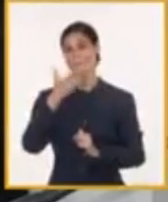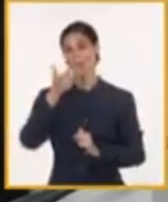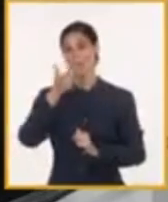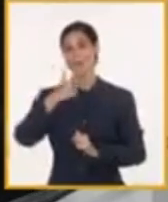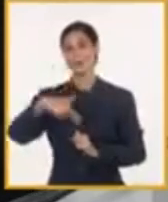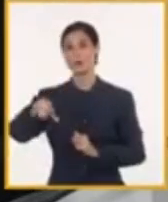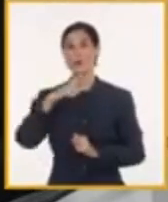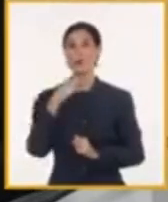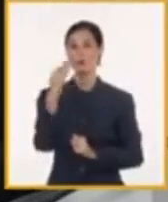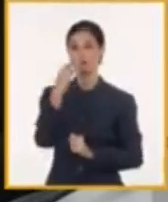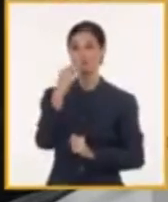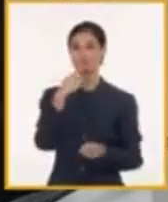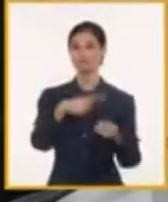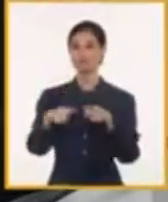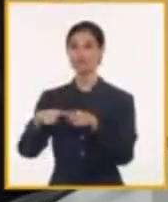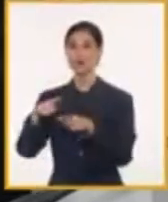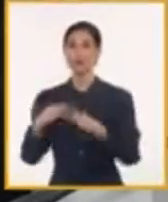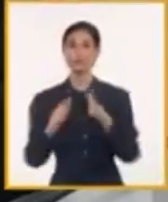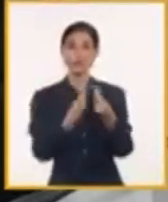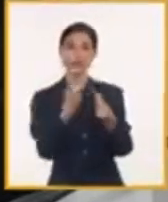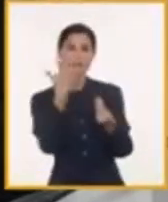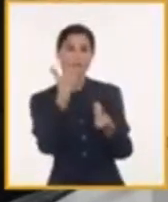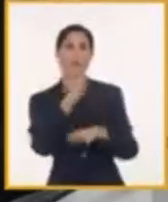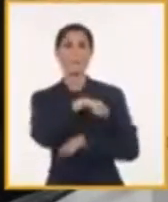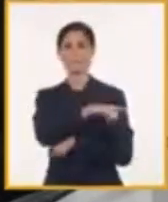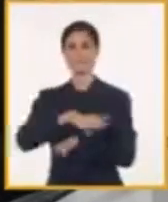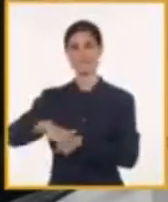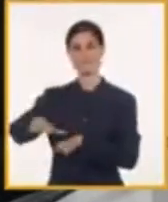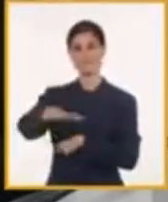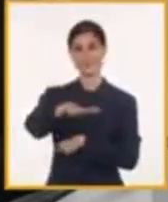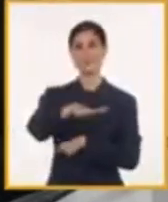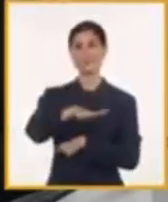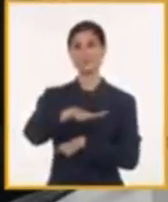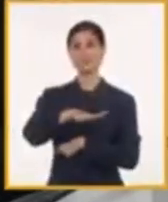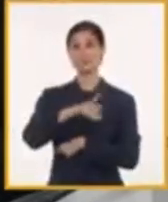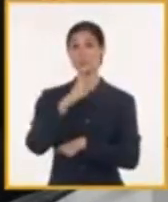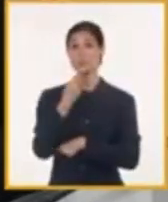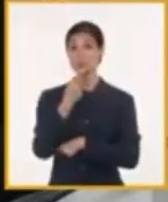de alimentos para nuestra población. Por tanto, sí consideramos que sí se puede